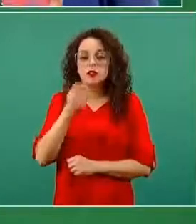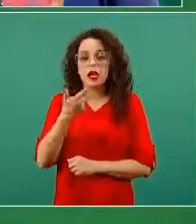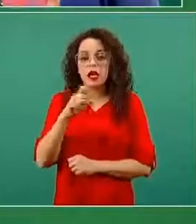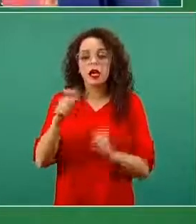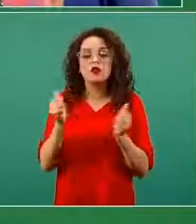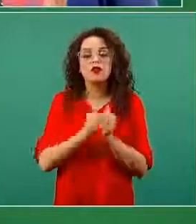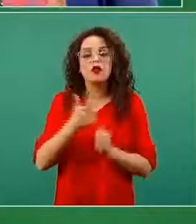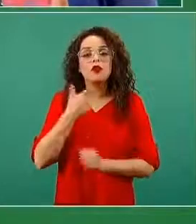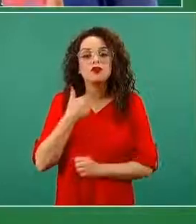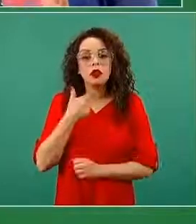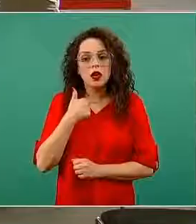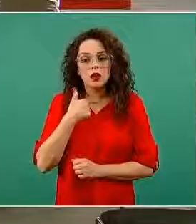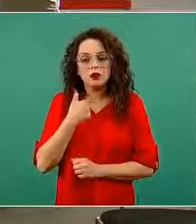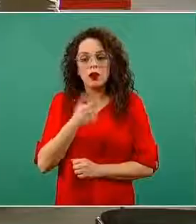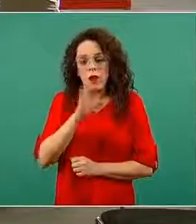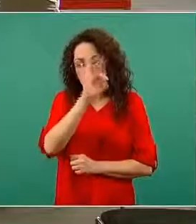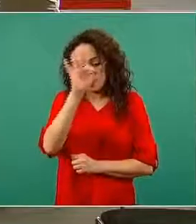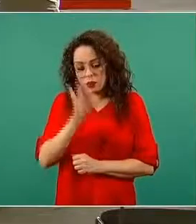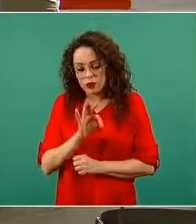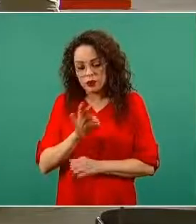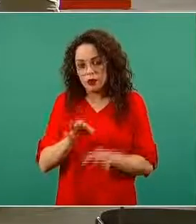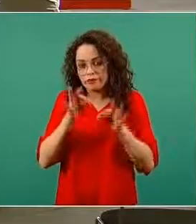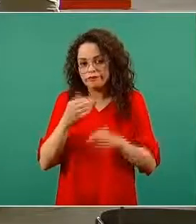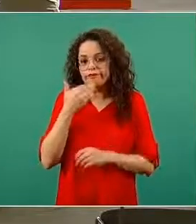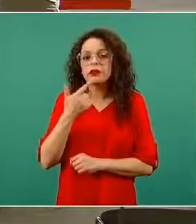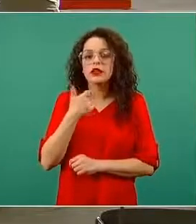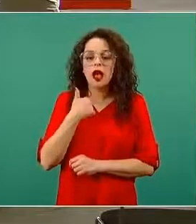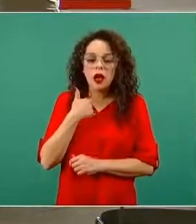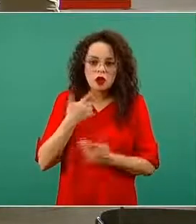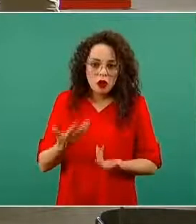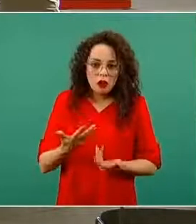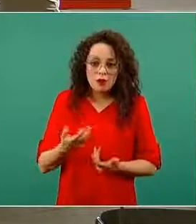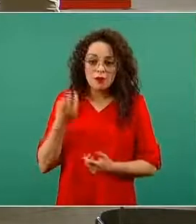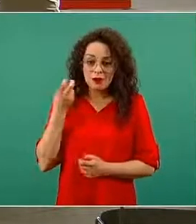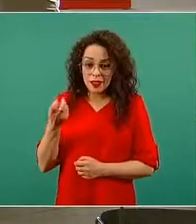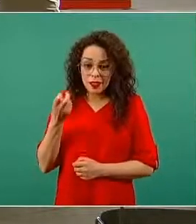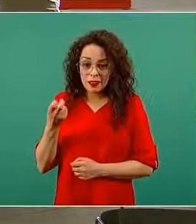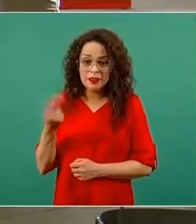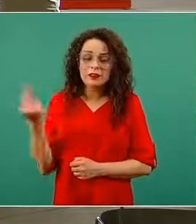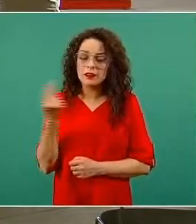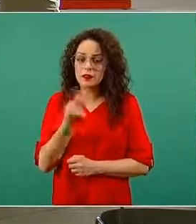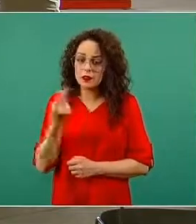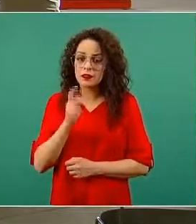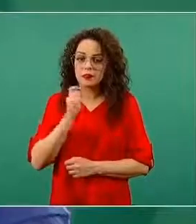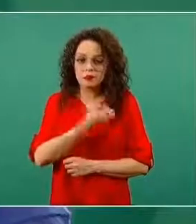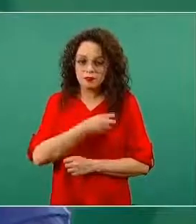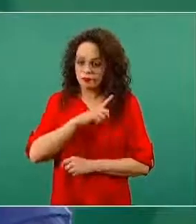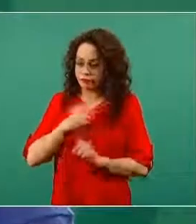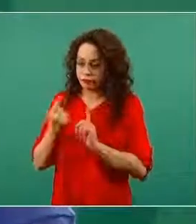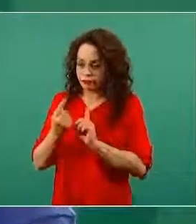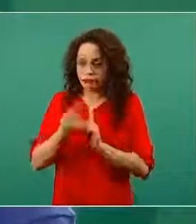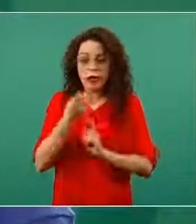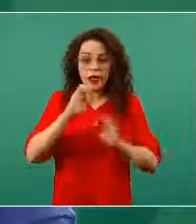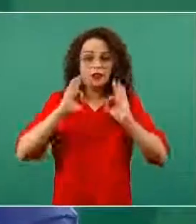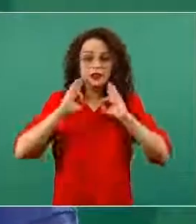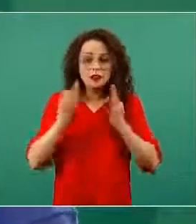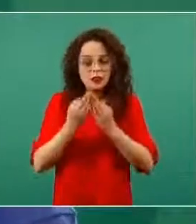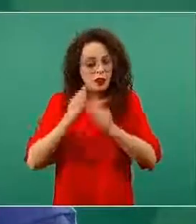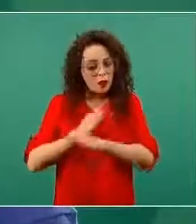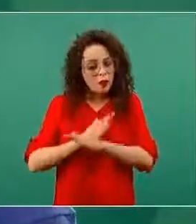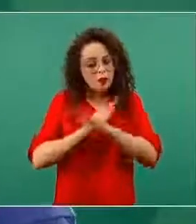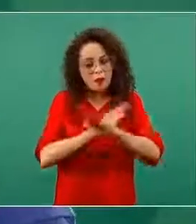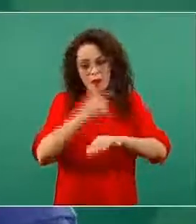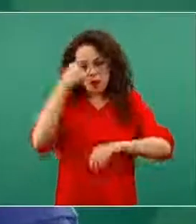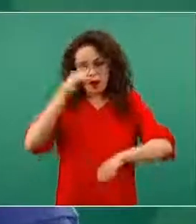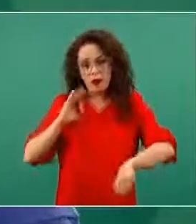ventilados, bien iluminados. Eso, a pesar de la vacunación, es forma de proteger a adolescentes, a niños y a todas las otras personas que